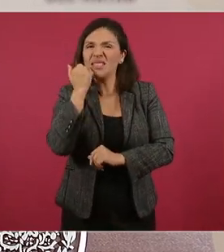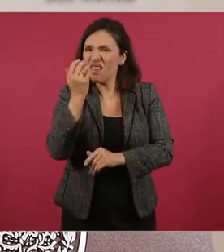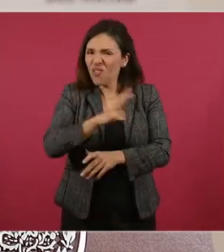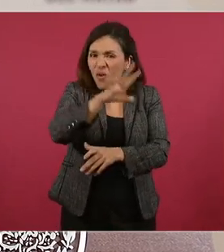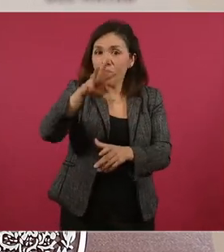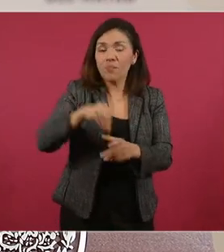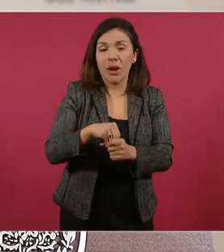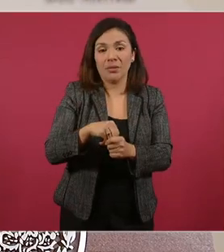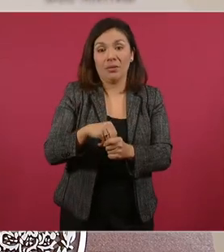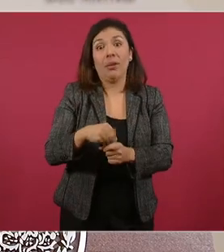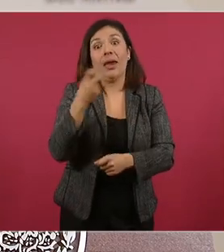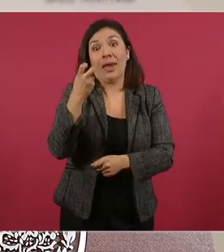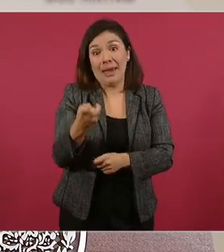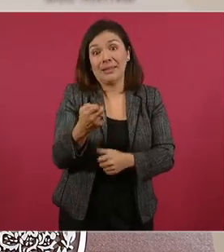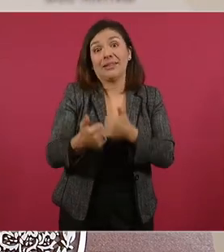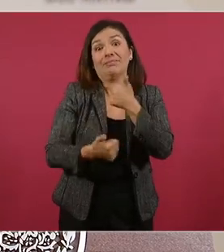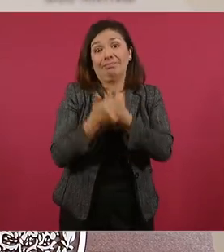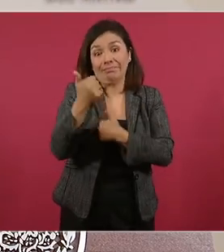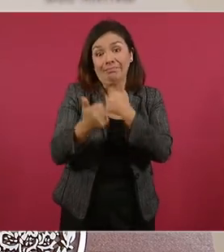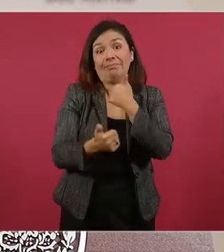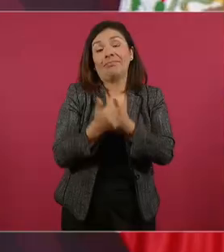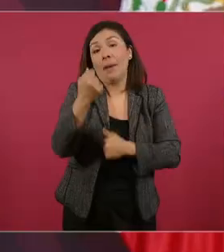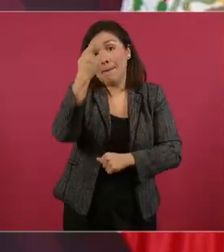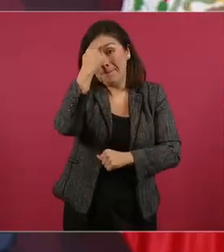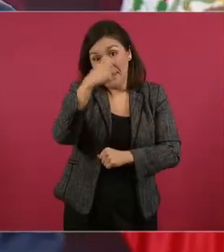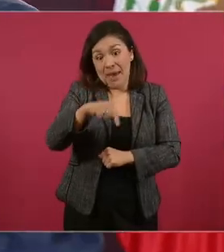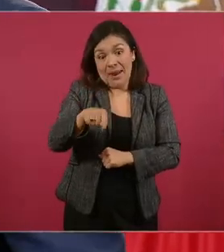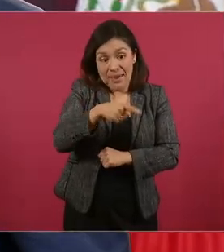O sea, es un desafío para nosotros.